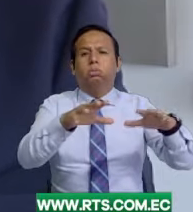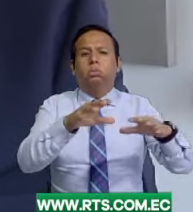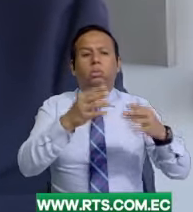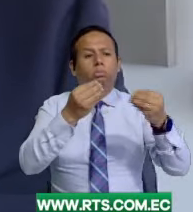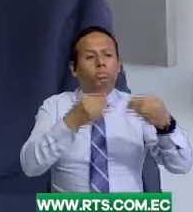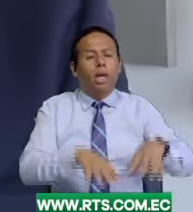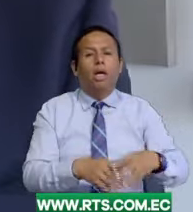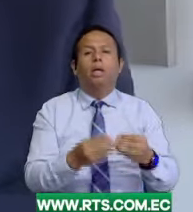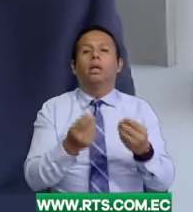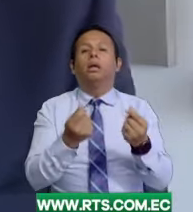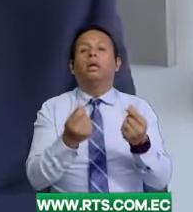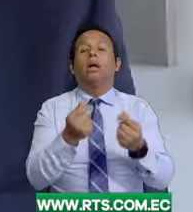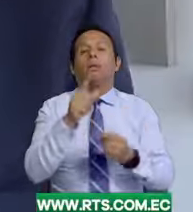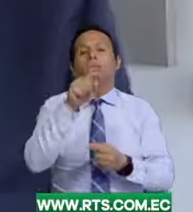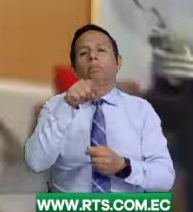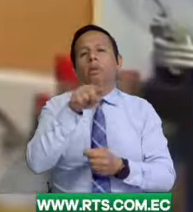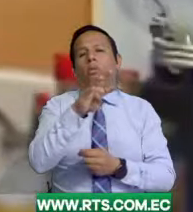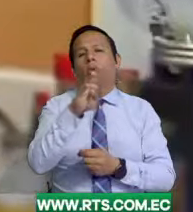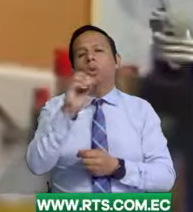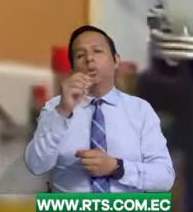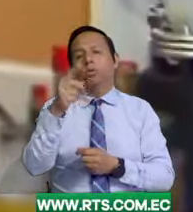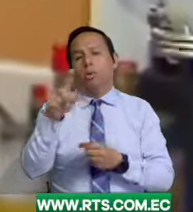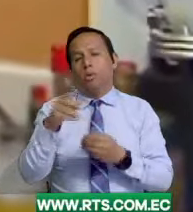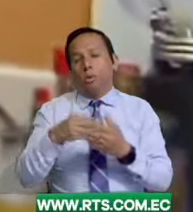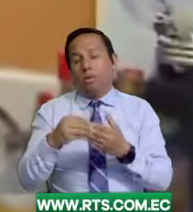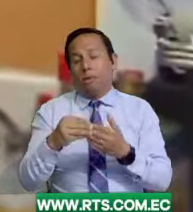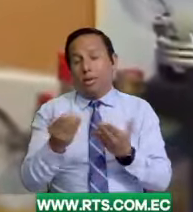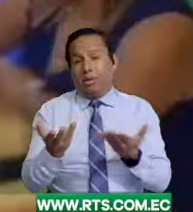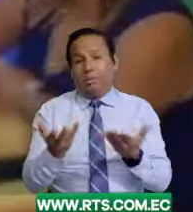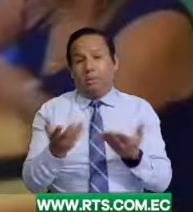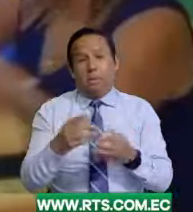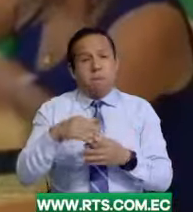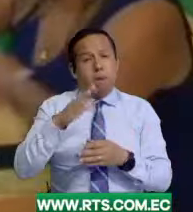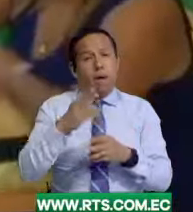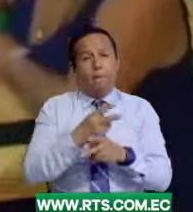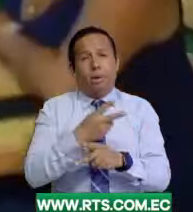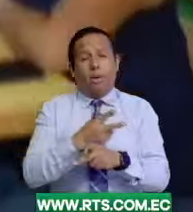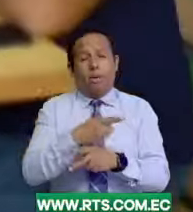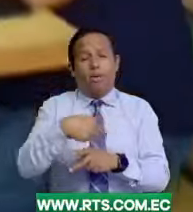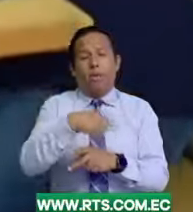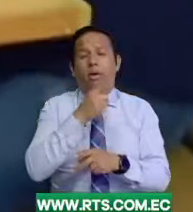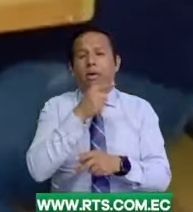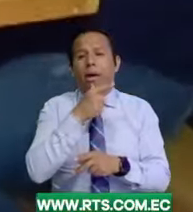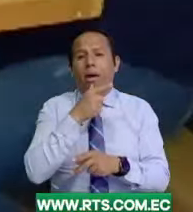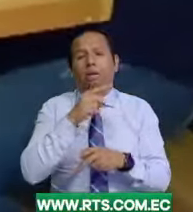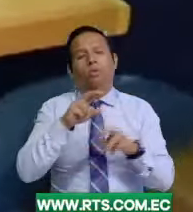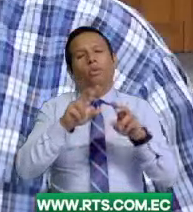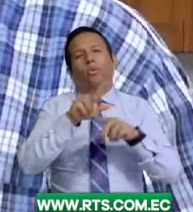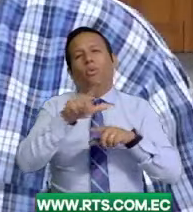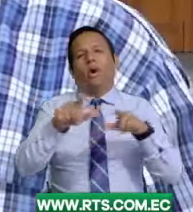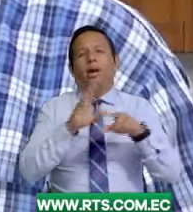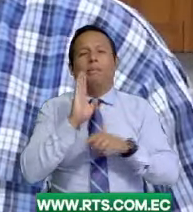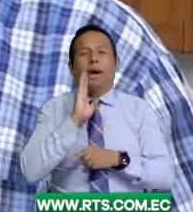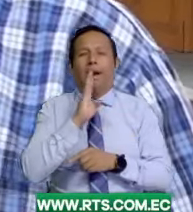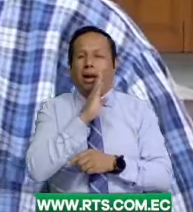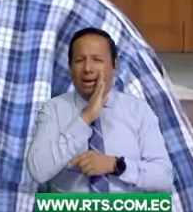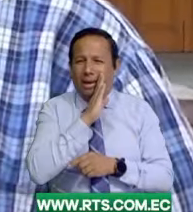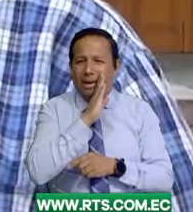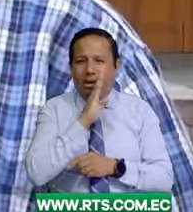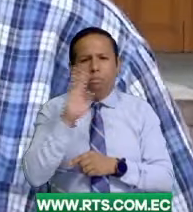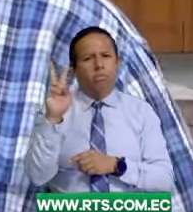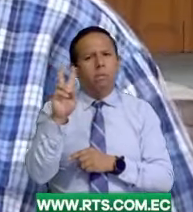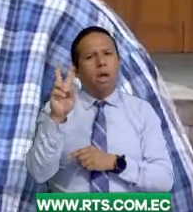1.440 millones de dólares. Uno de los gremios más afectados es el de los centros nocturnos. Nos dejen viernes y